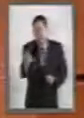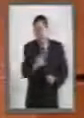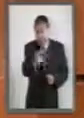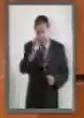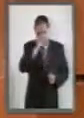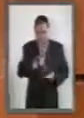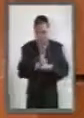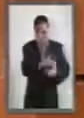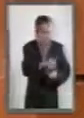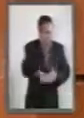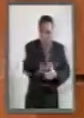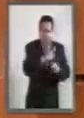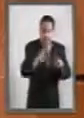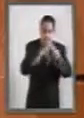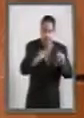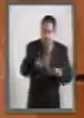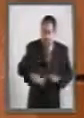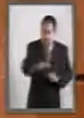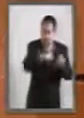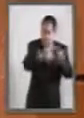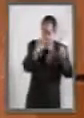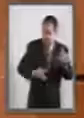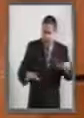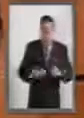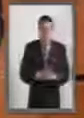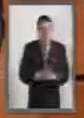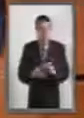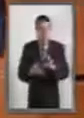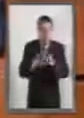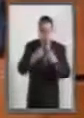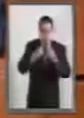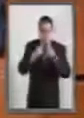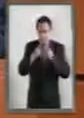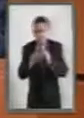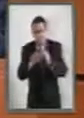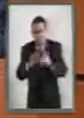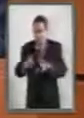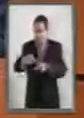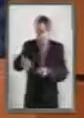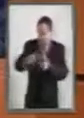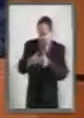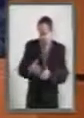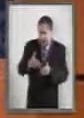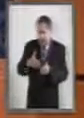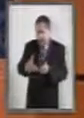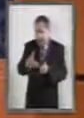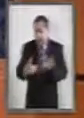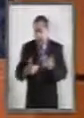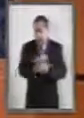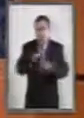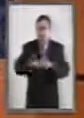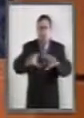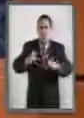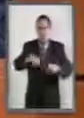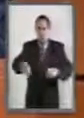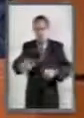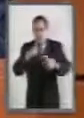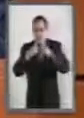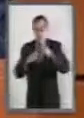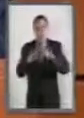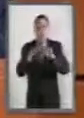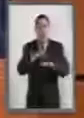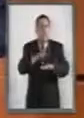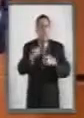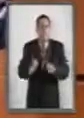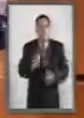la pacificación de nuestro país. Las Fuerzas Armadas deberán seguir en territorio nacional haciendo tareas de seguridad